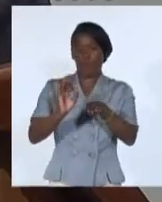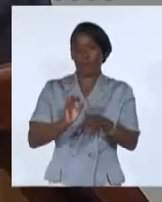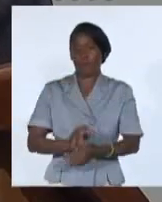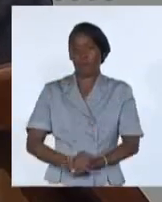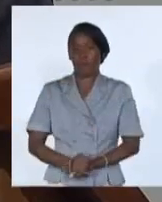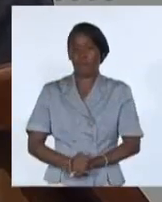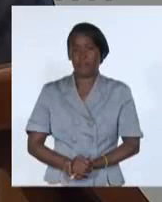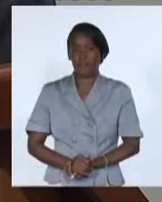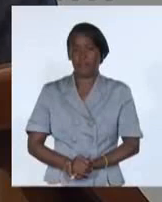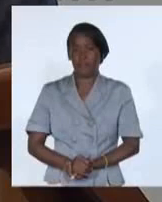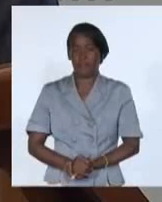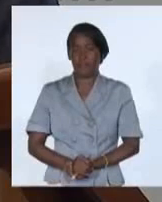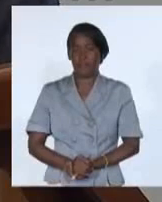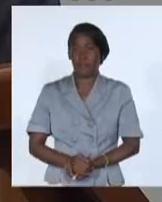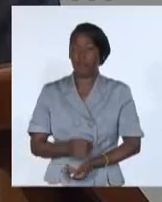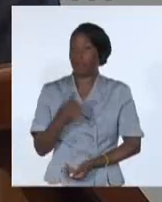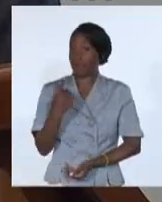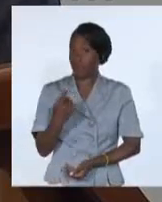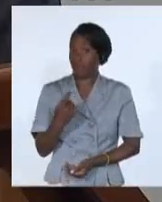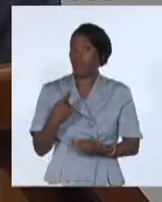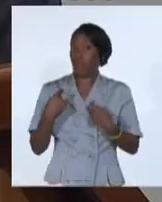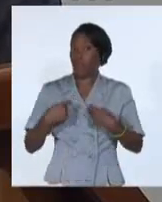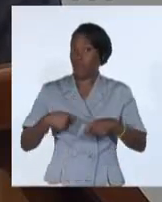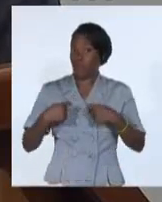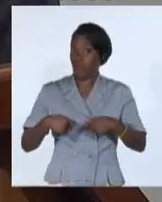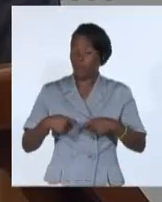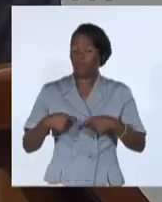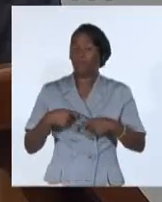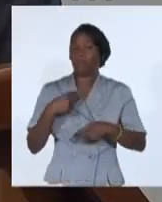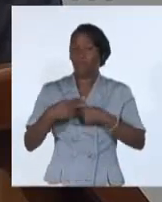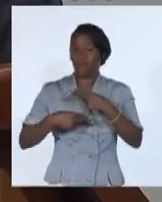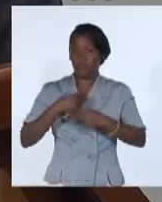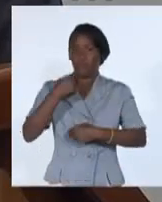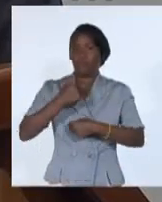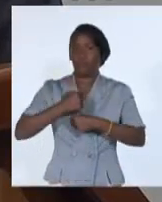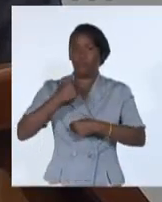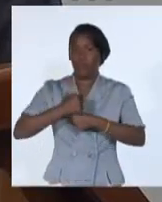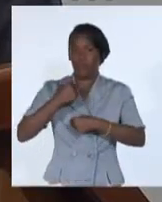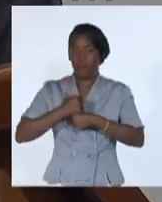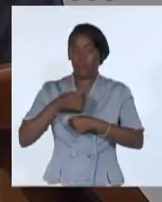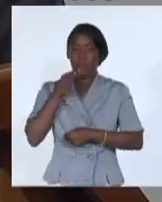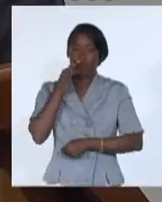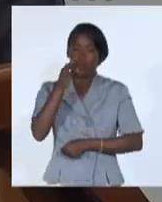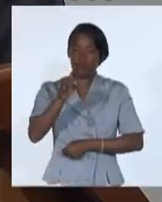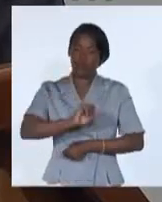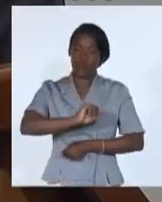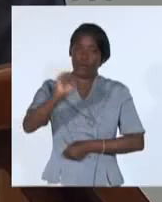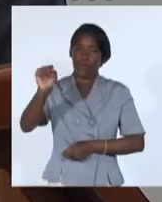que queremos realizar en la cumbre del futuro. Excelencias.